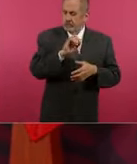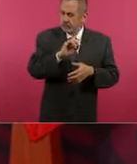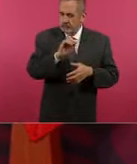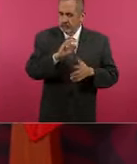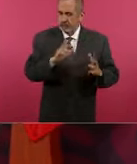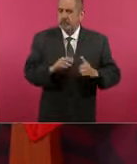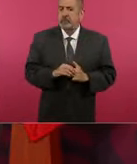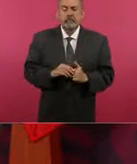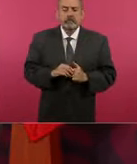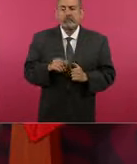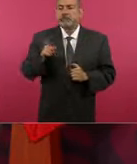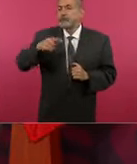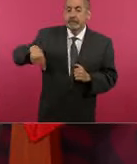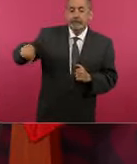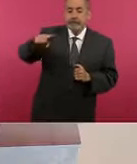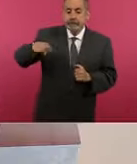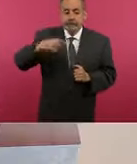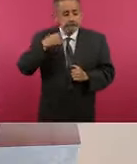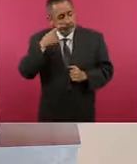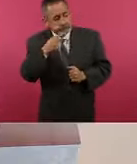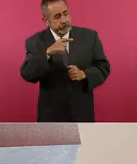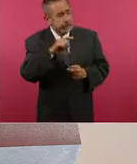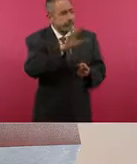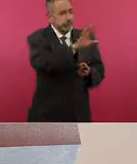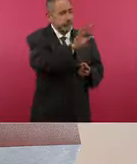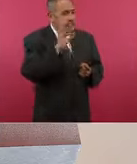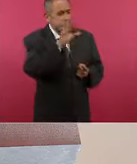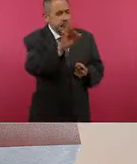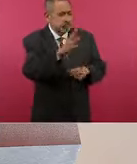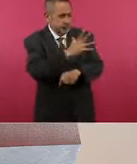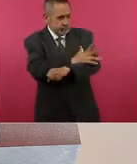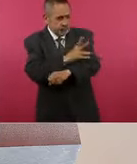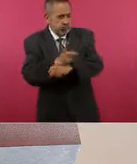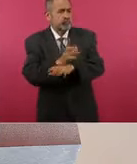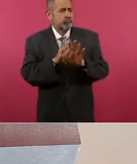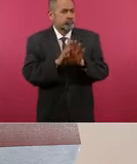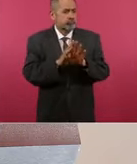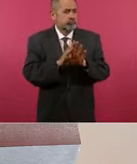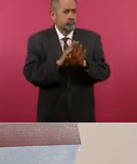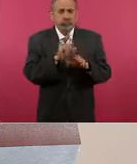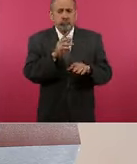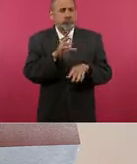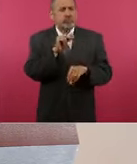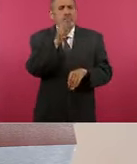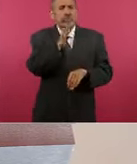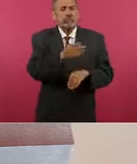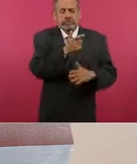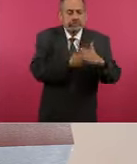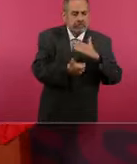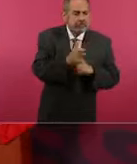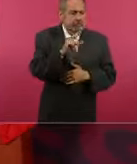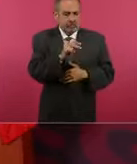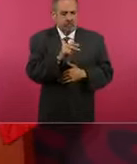y que se escoja a gente incorruptible, honesta.